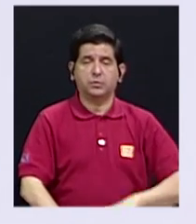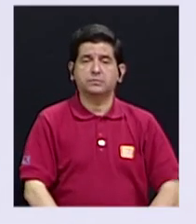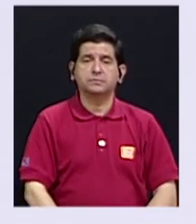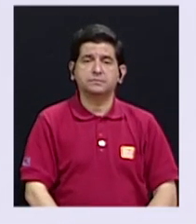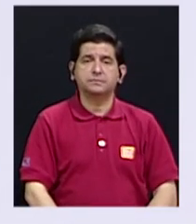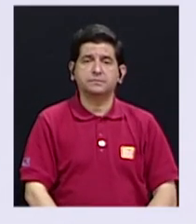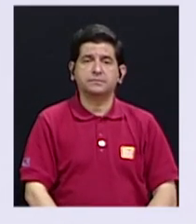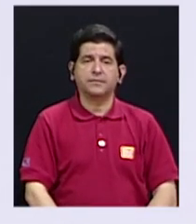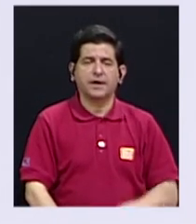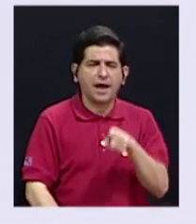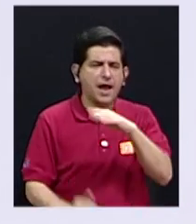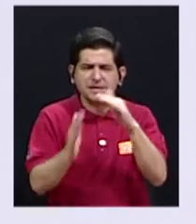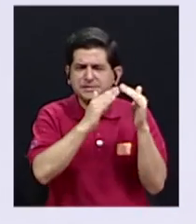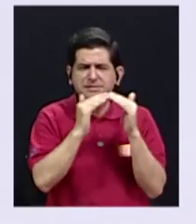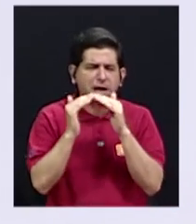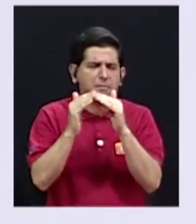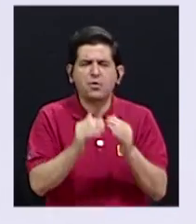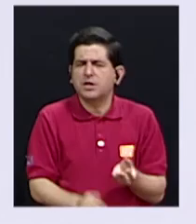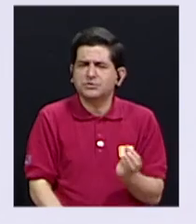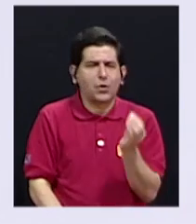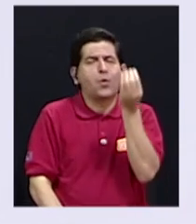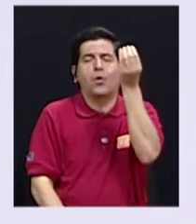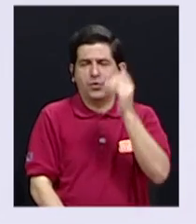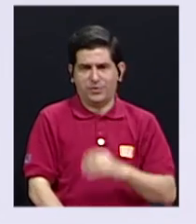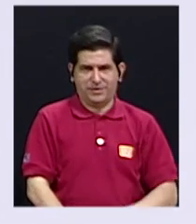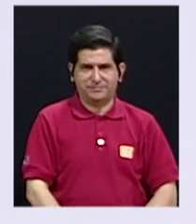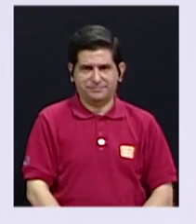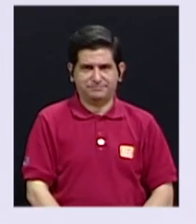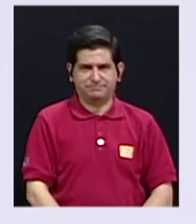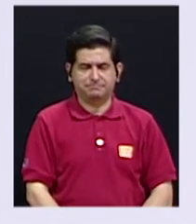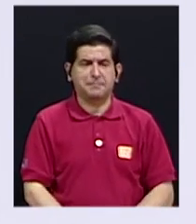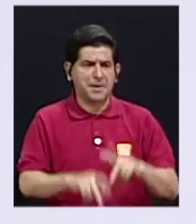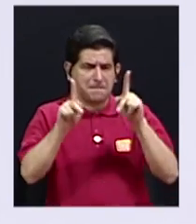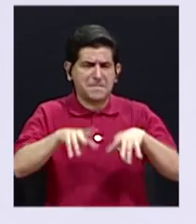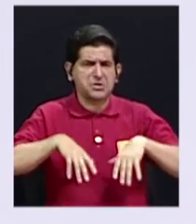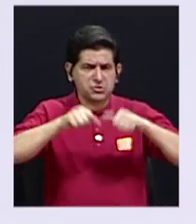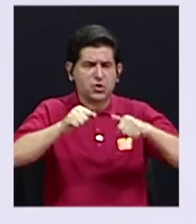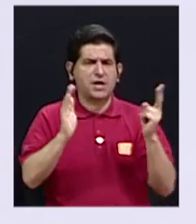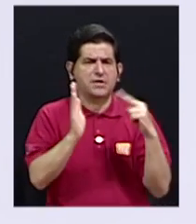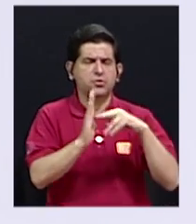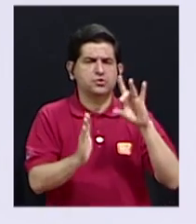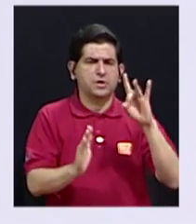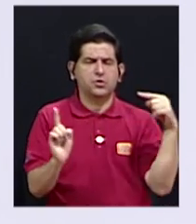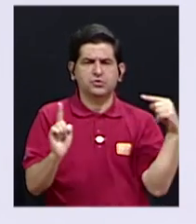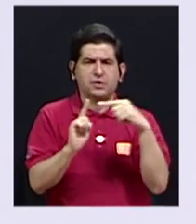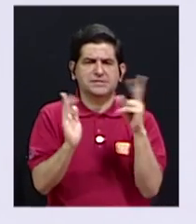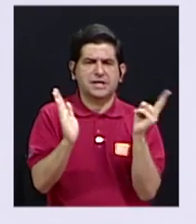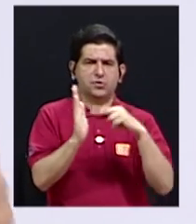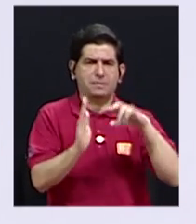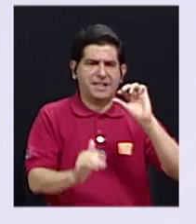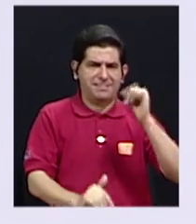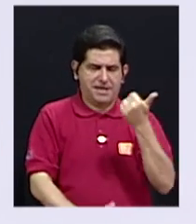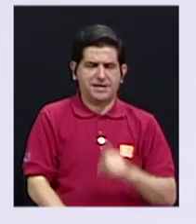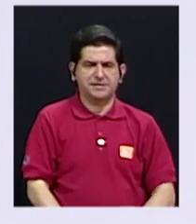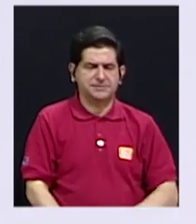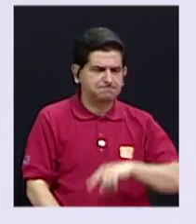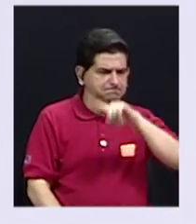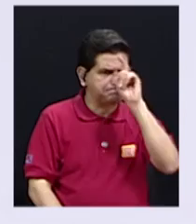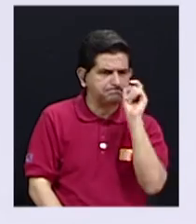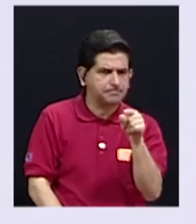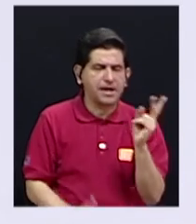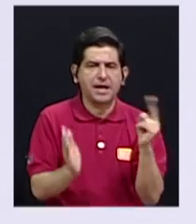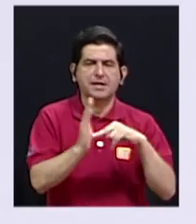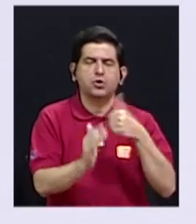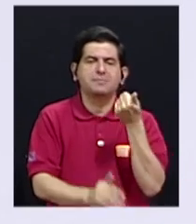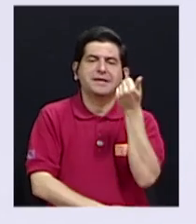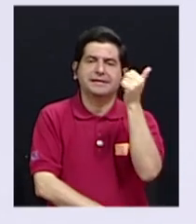a pesar de esto es una población relativamente joven verdad gente que se grado entre el 2008 y 2010 y se les consultó en el año